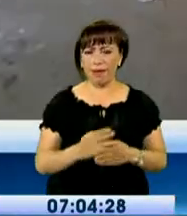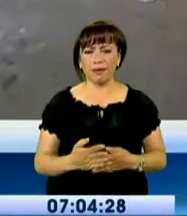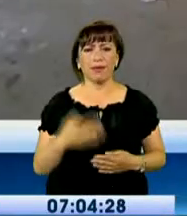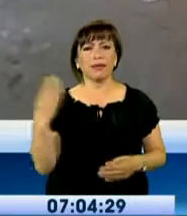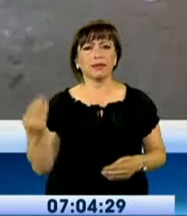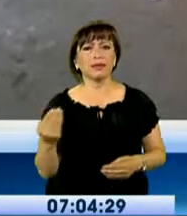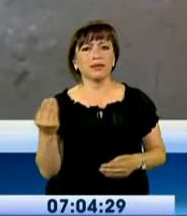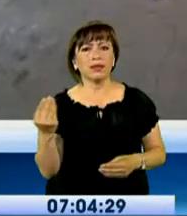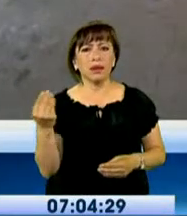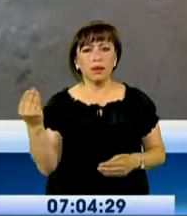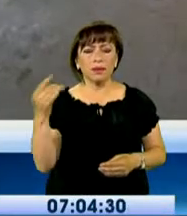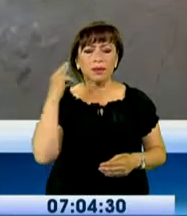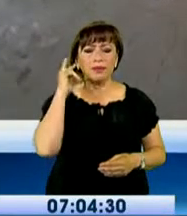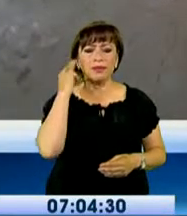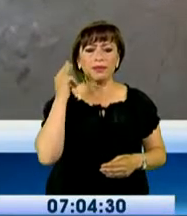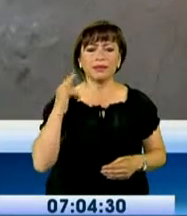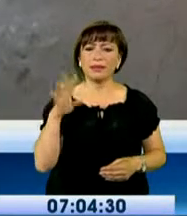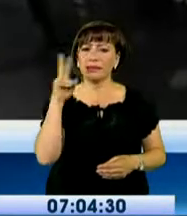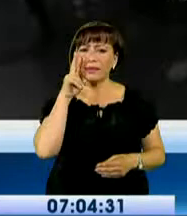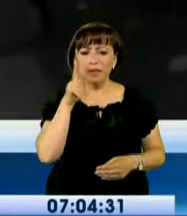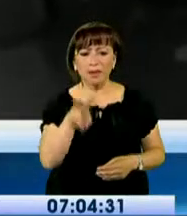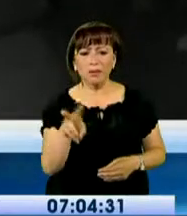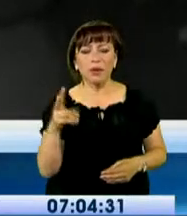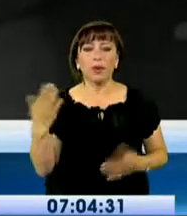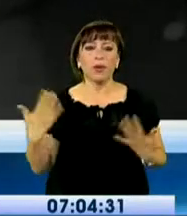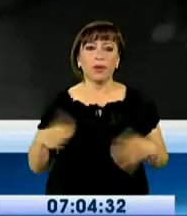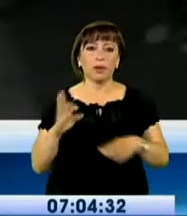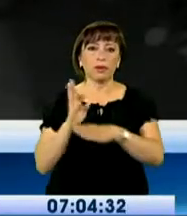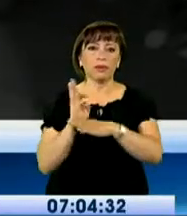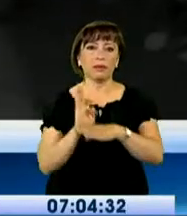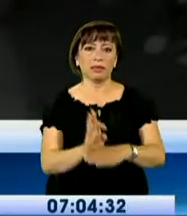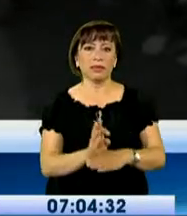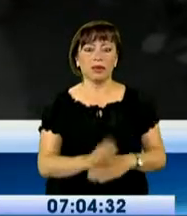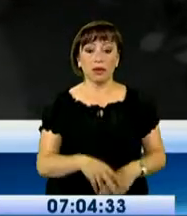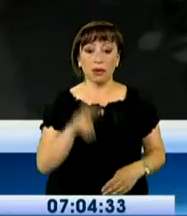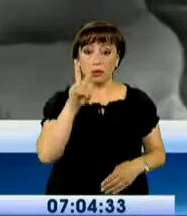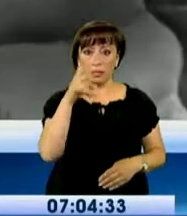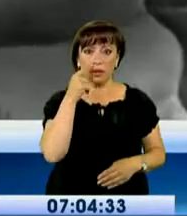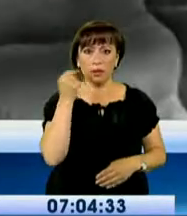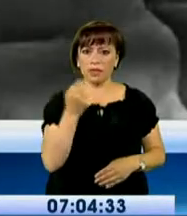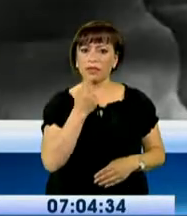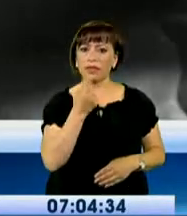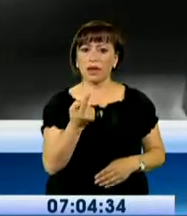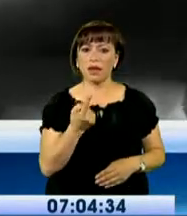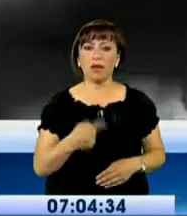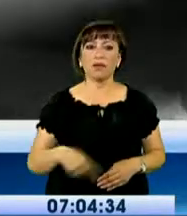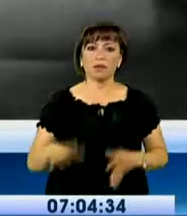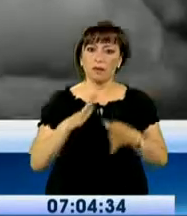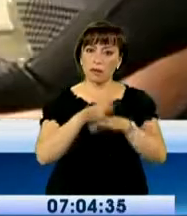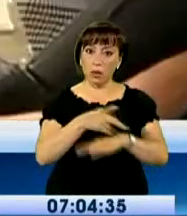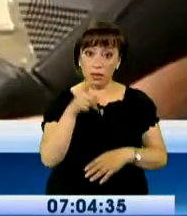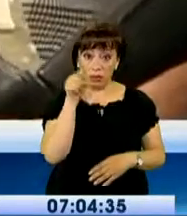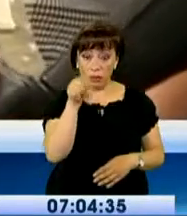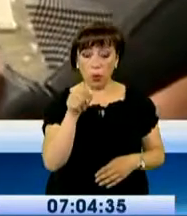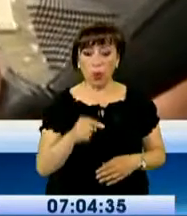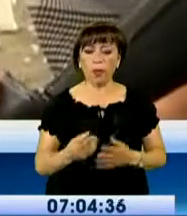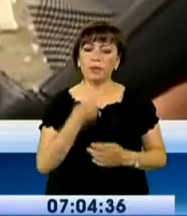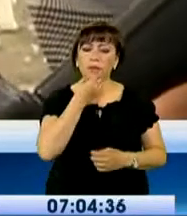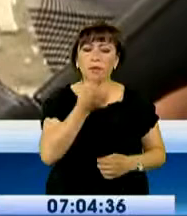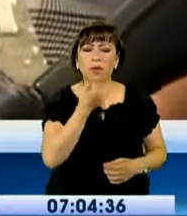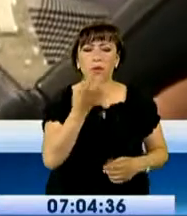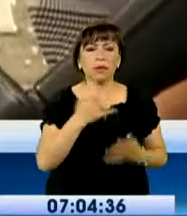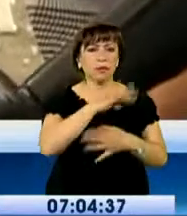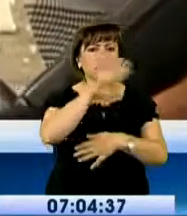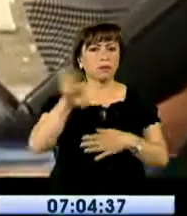fallecidas presenció el fatal hecho, a quienes los criminales le dijeron que tenía que relatar todo lo vivido. Dejado libre a ella, que le han